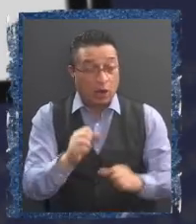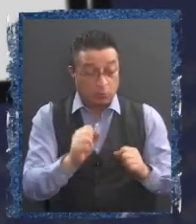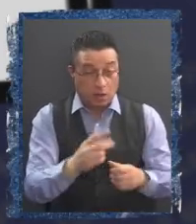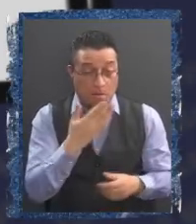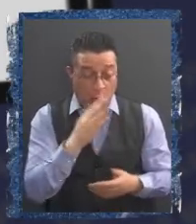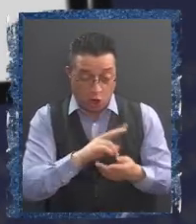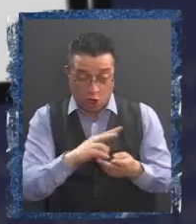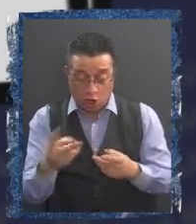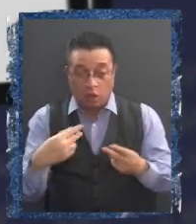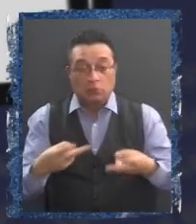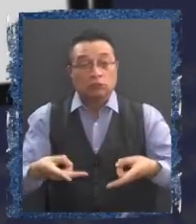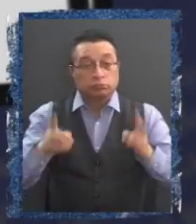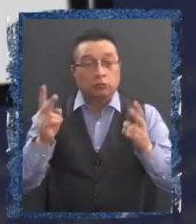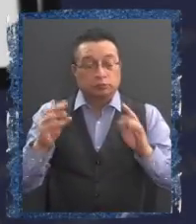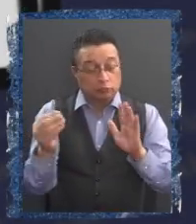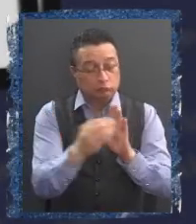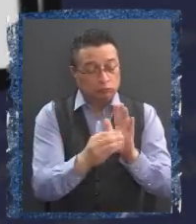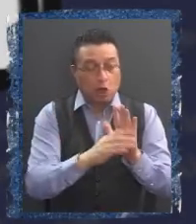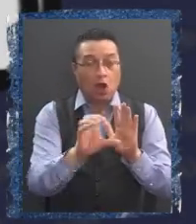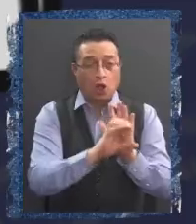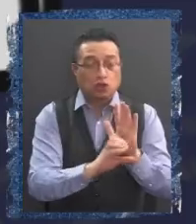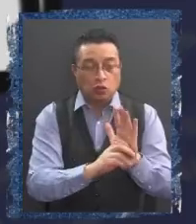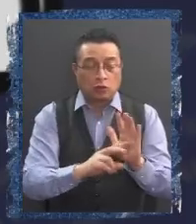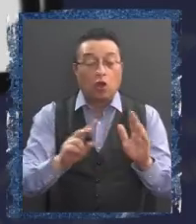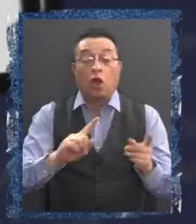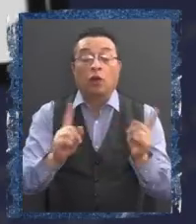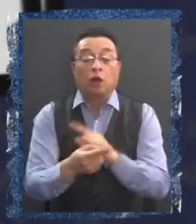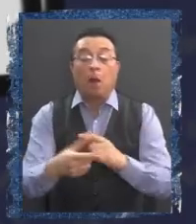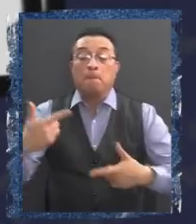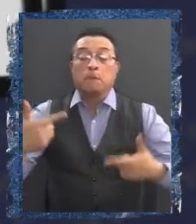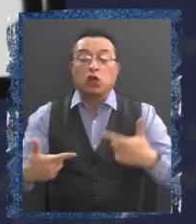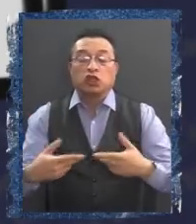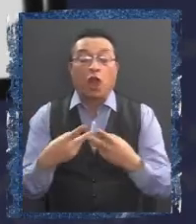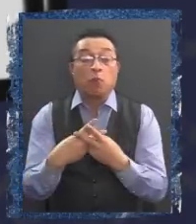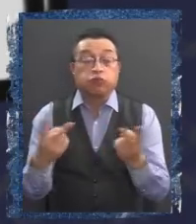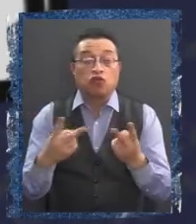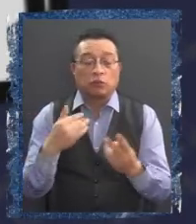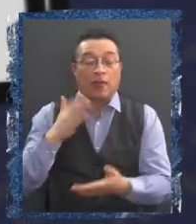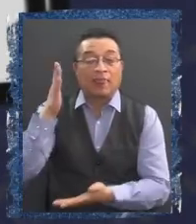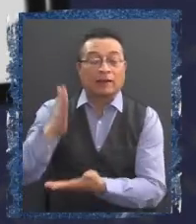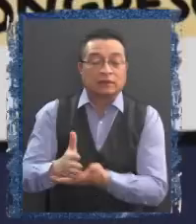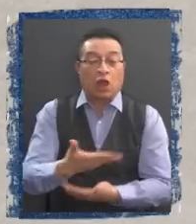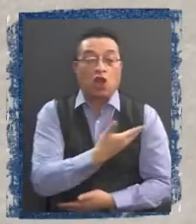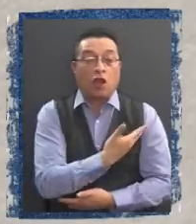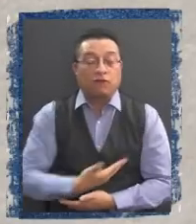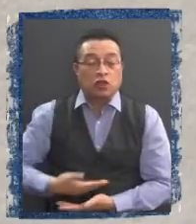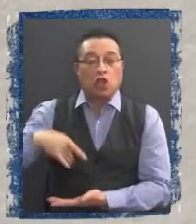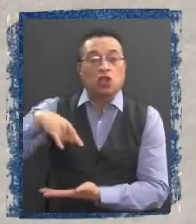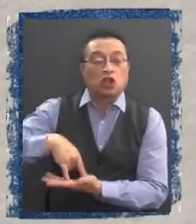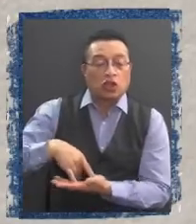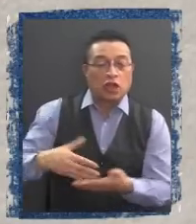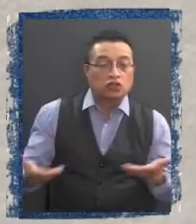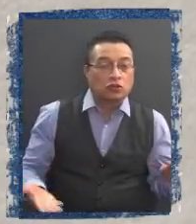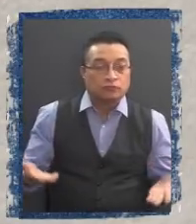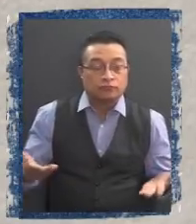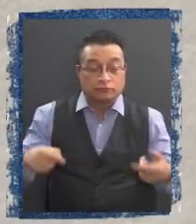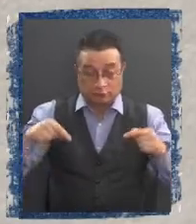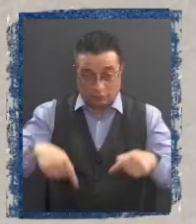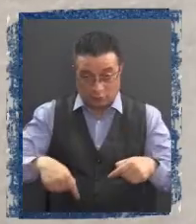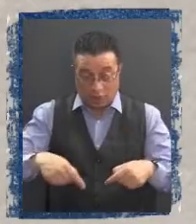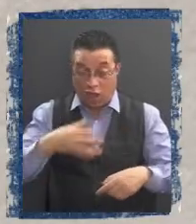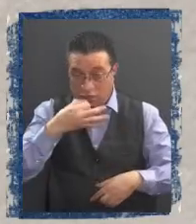en las disposiciones de la Constitución versus las políticas públicas que decida el Gobierno y el Congreso? Esta noche en